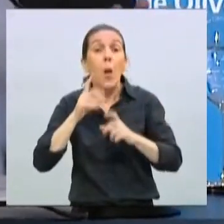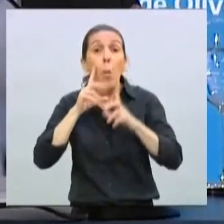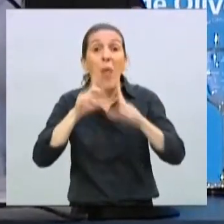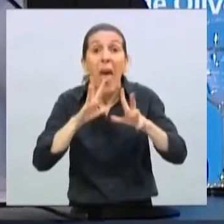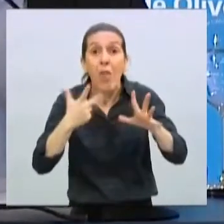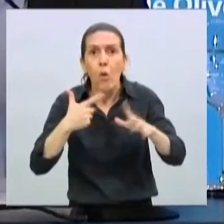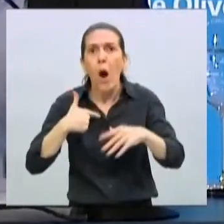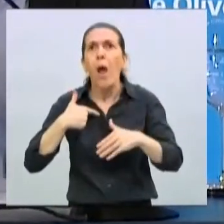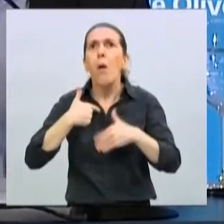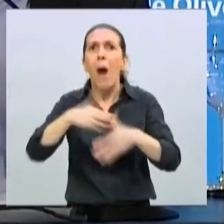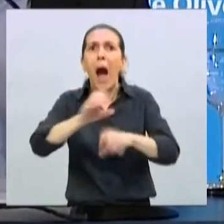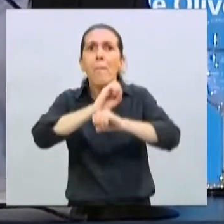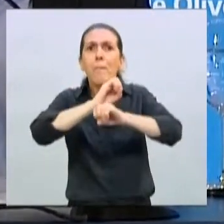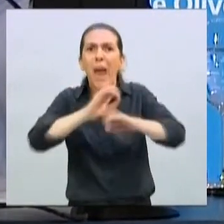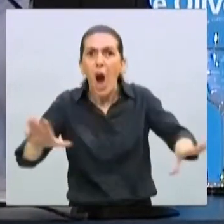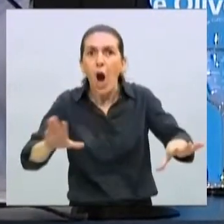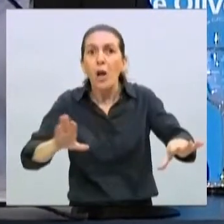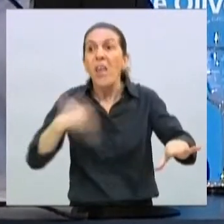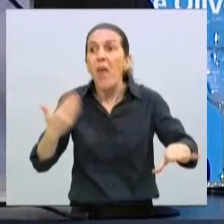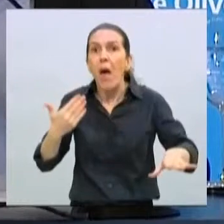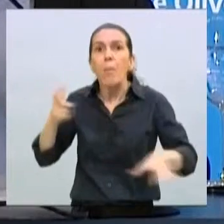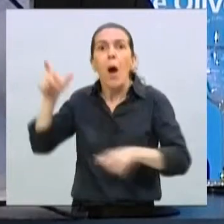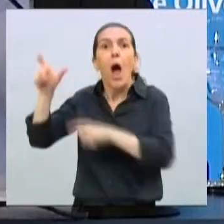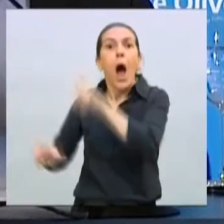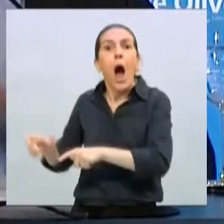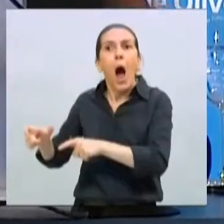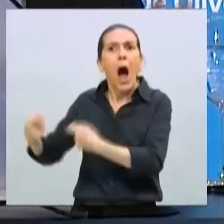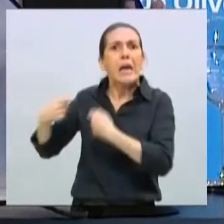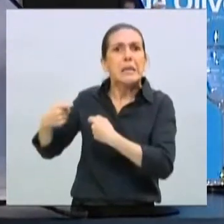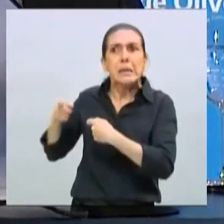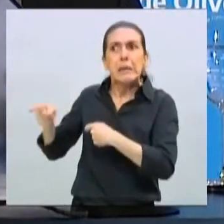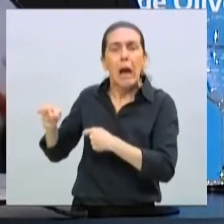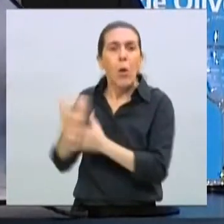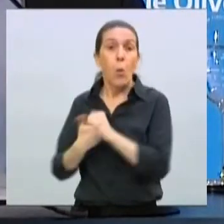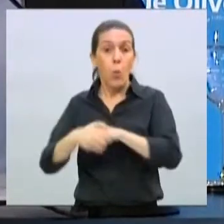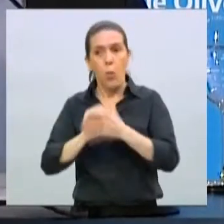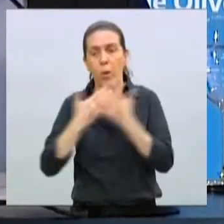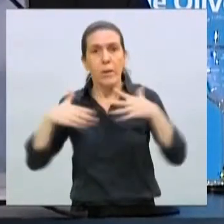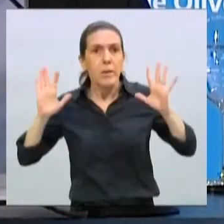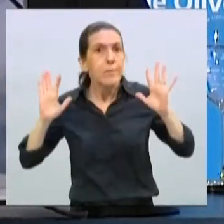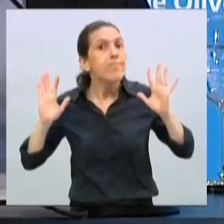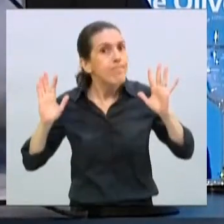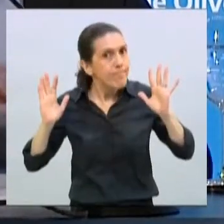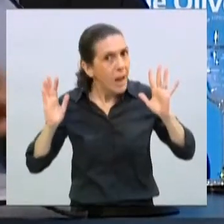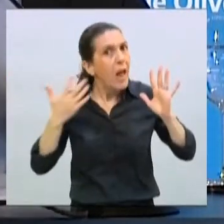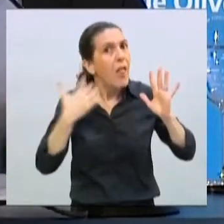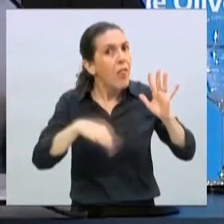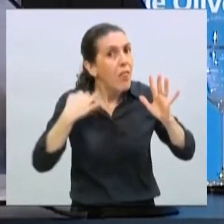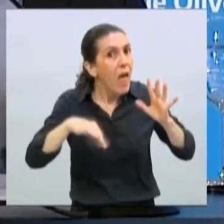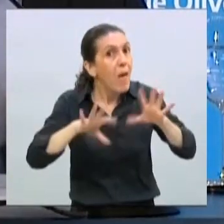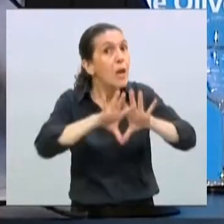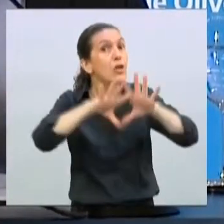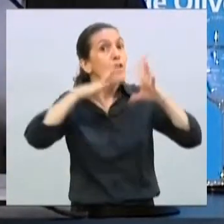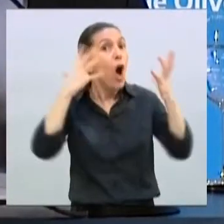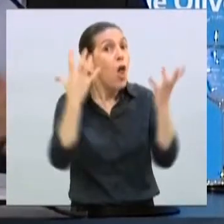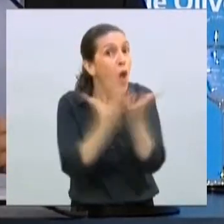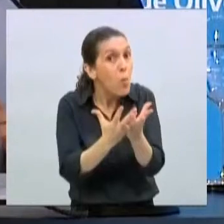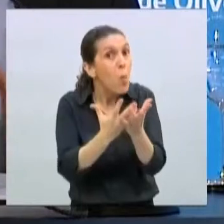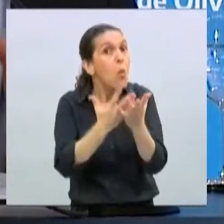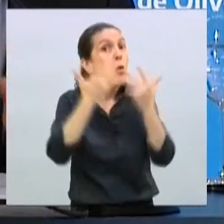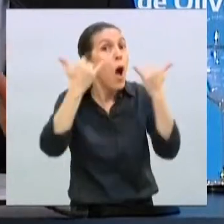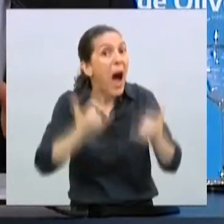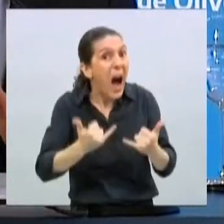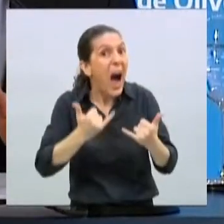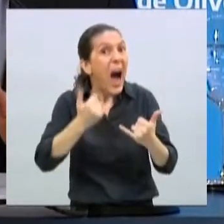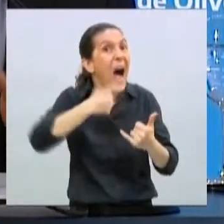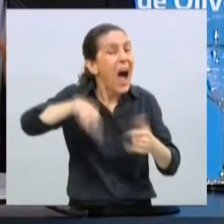está hablando probablemente se quiera hacer cargo. Y esto está mostrándose en todo el planeta como una verdadera calamidad. Por eso, en